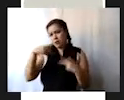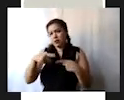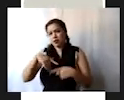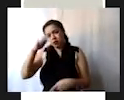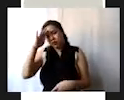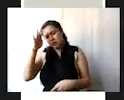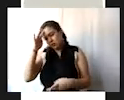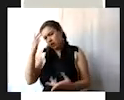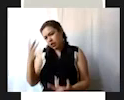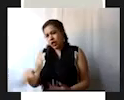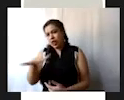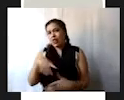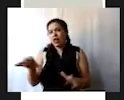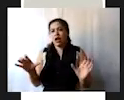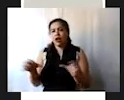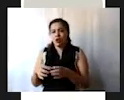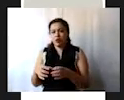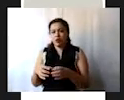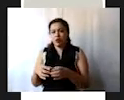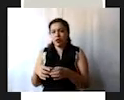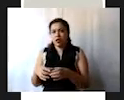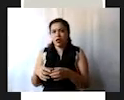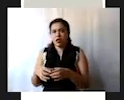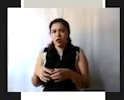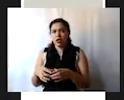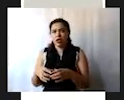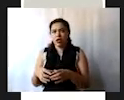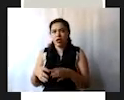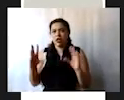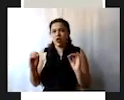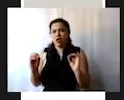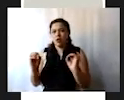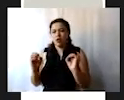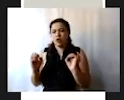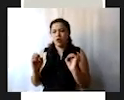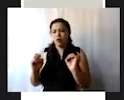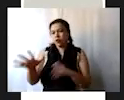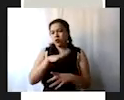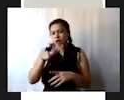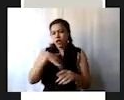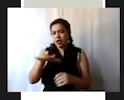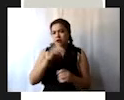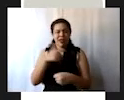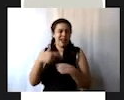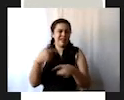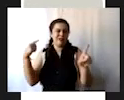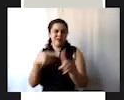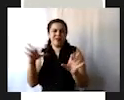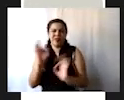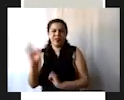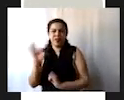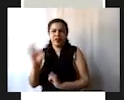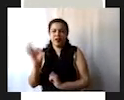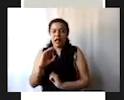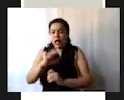de ciertas comunidades o con causas ambientales en particular que a lo mejor no encuentro